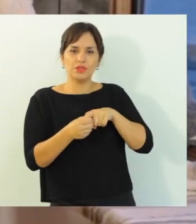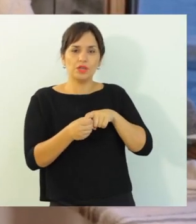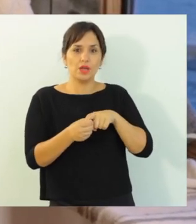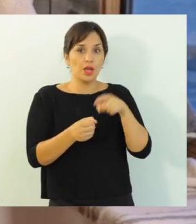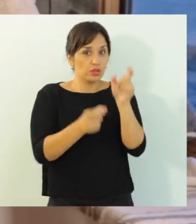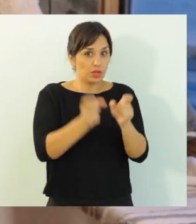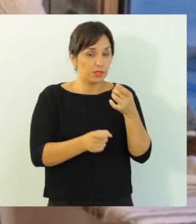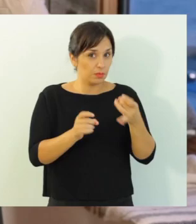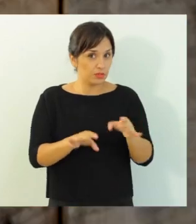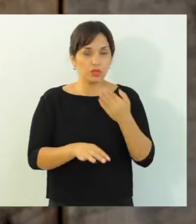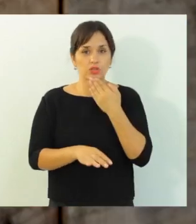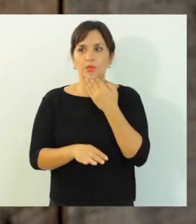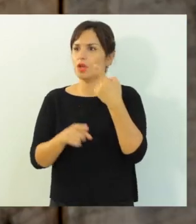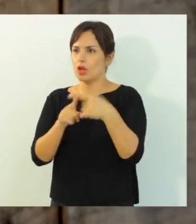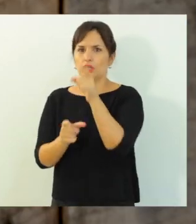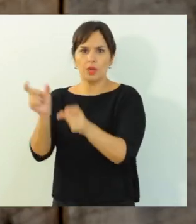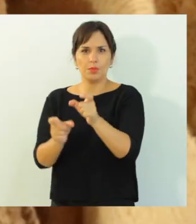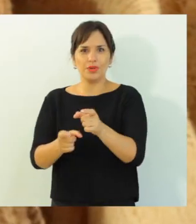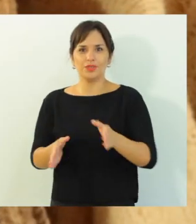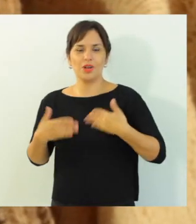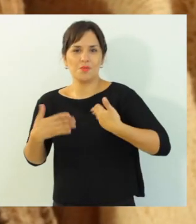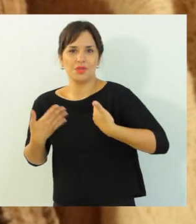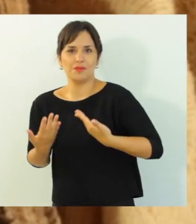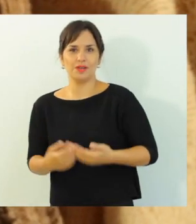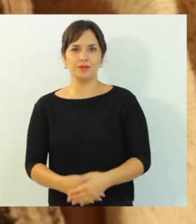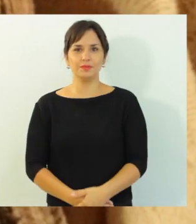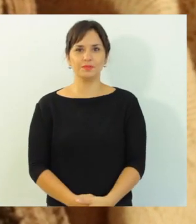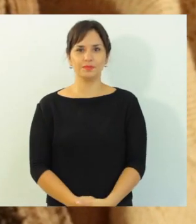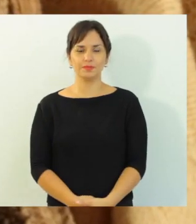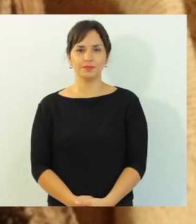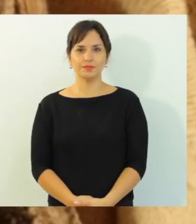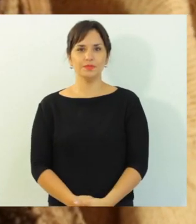a personas, sino también ser incentivo a otros ganaderos para el mejor cuidado animal.